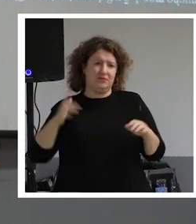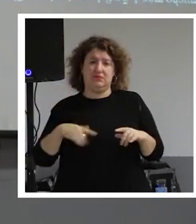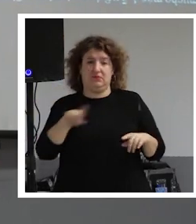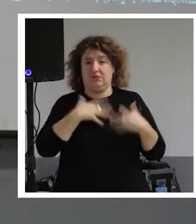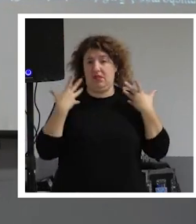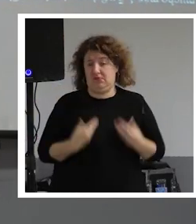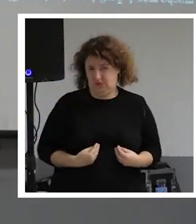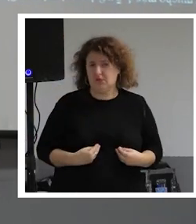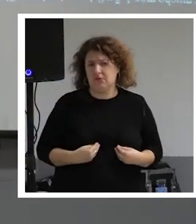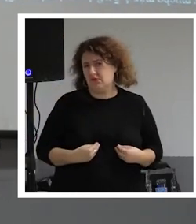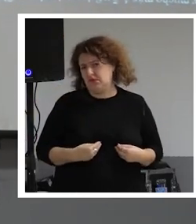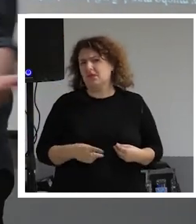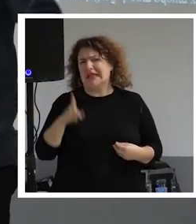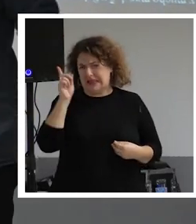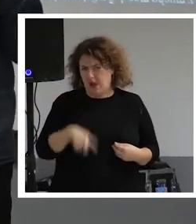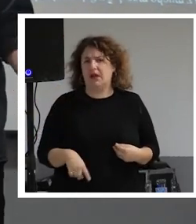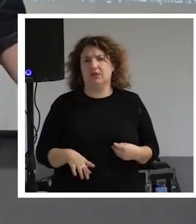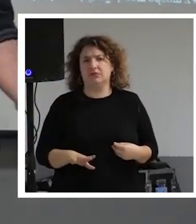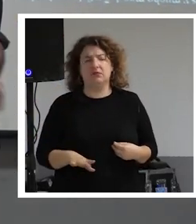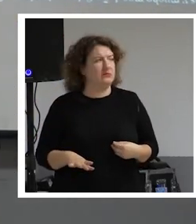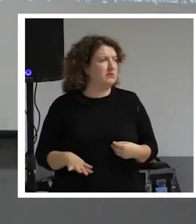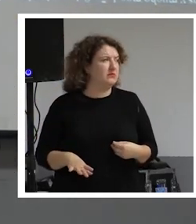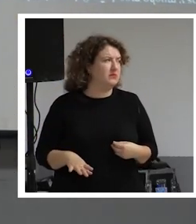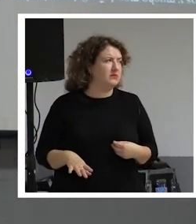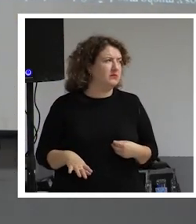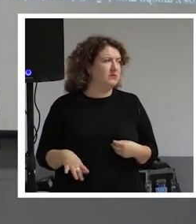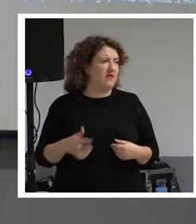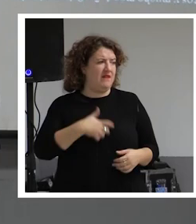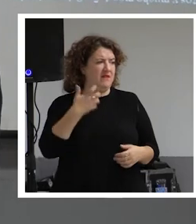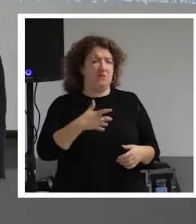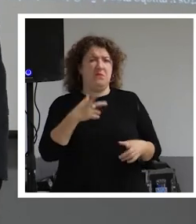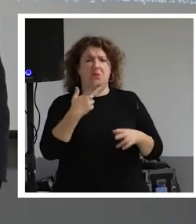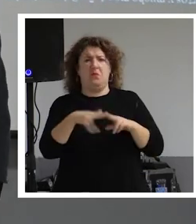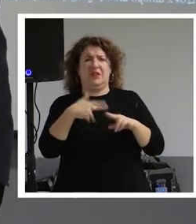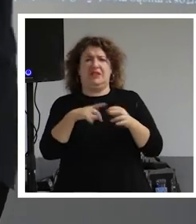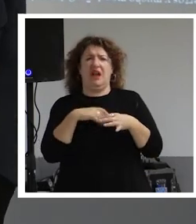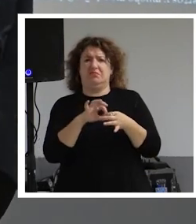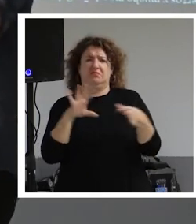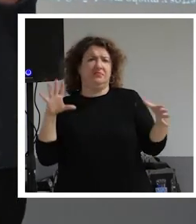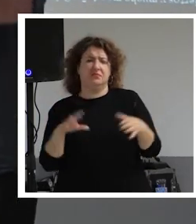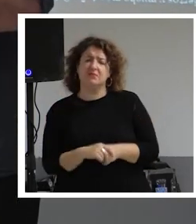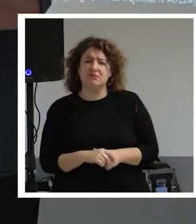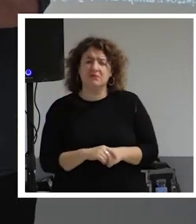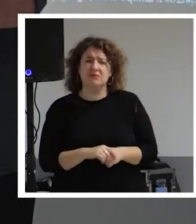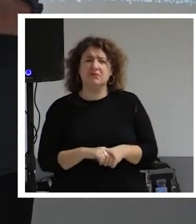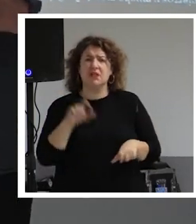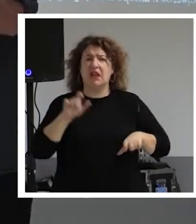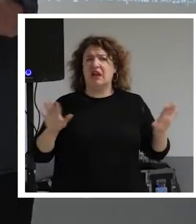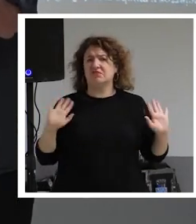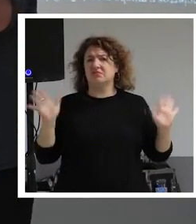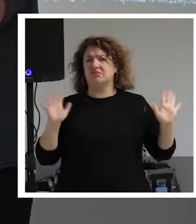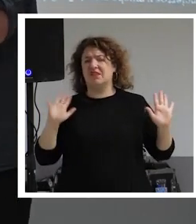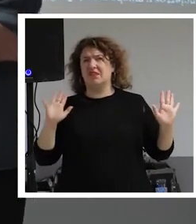porque tenía que sacar el 80% de los votos para poder tocar algo de la obra estructural de la dictadura Cuál es el resultado de eso